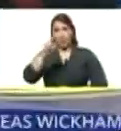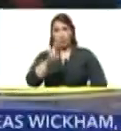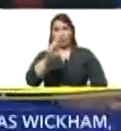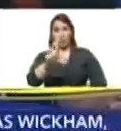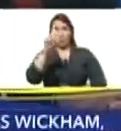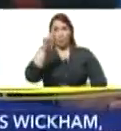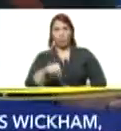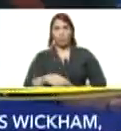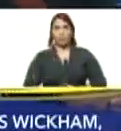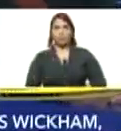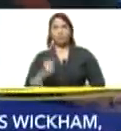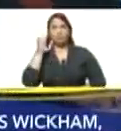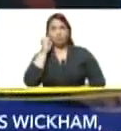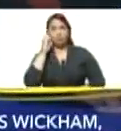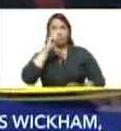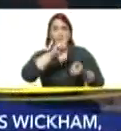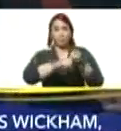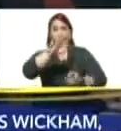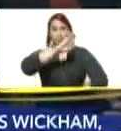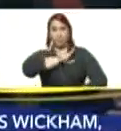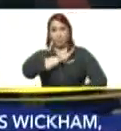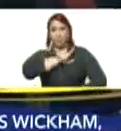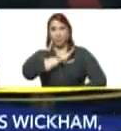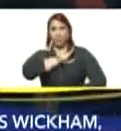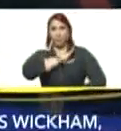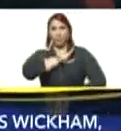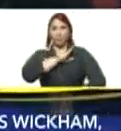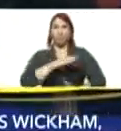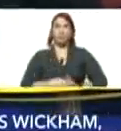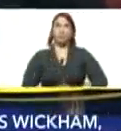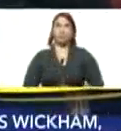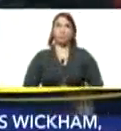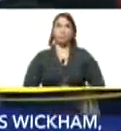señora primera combatiente,